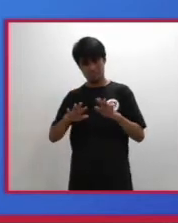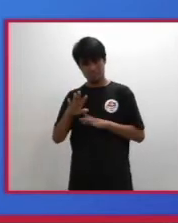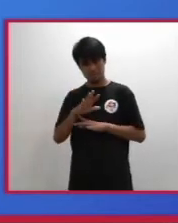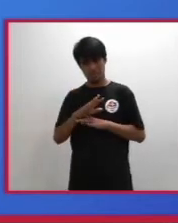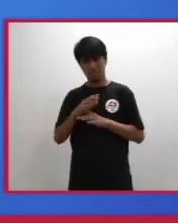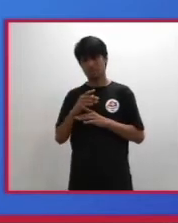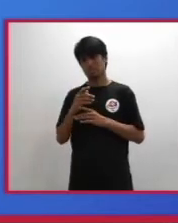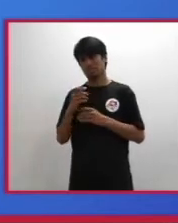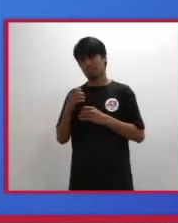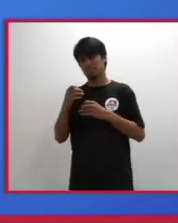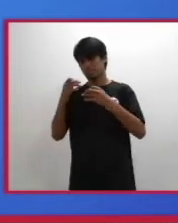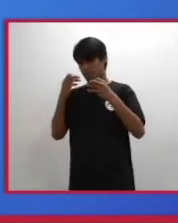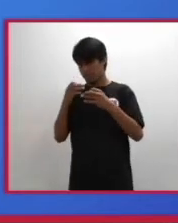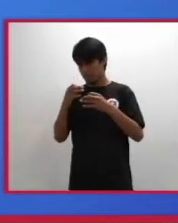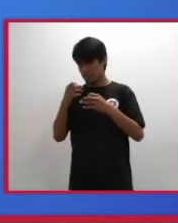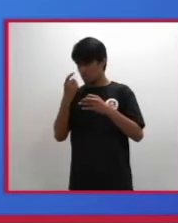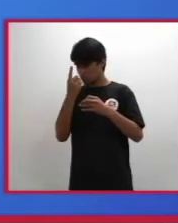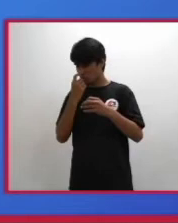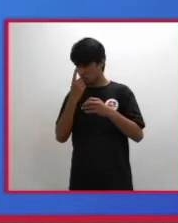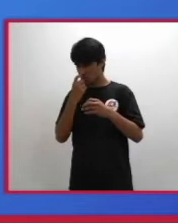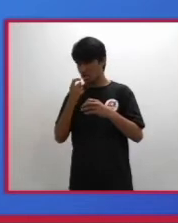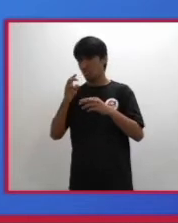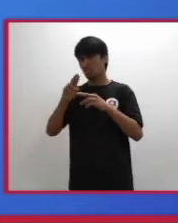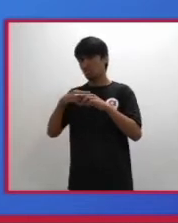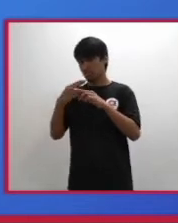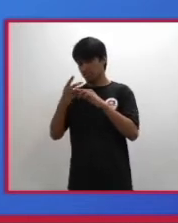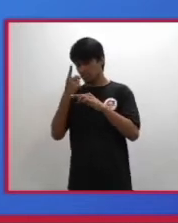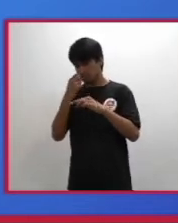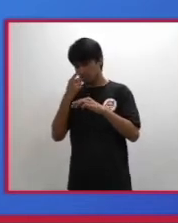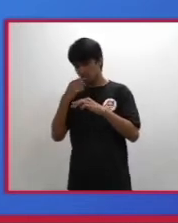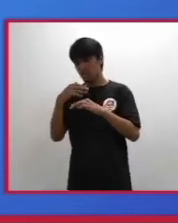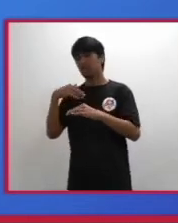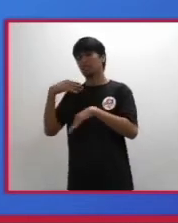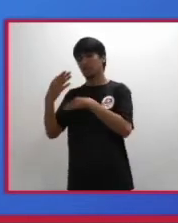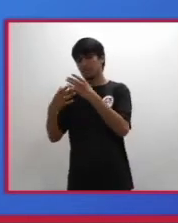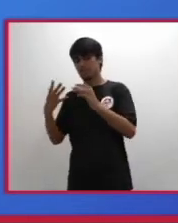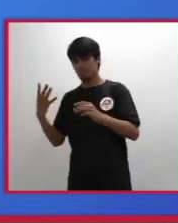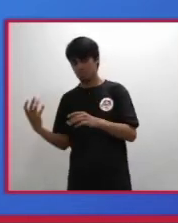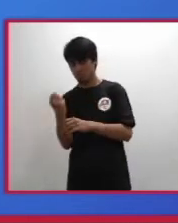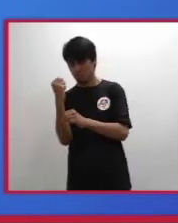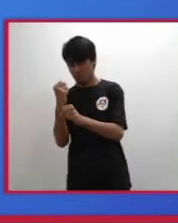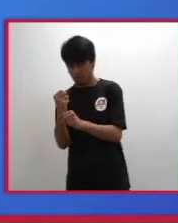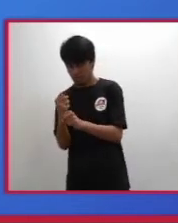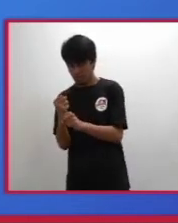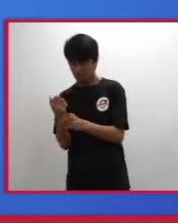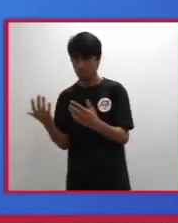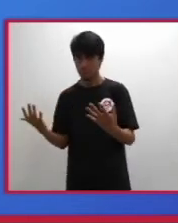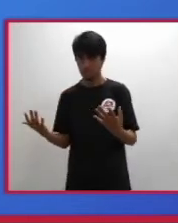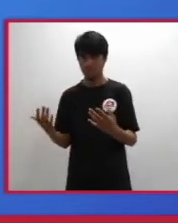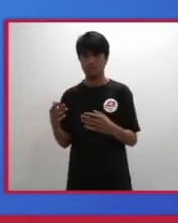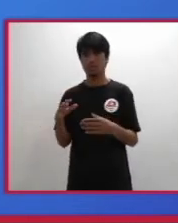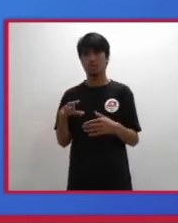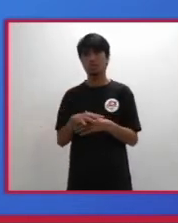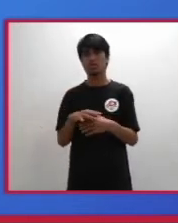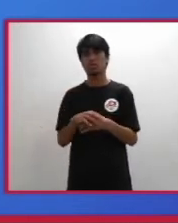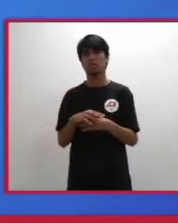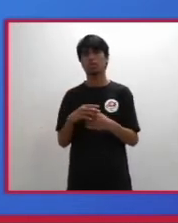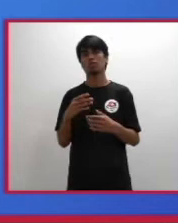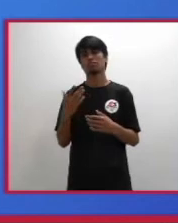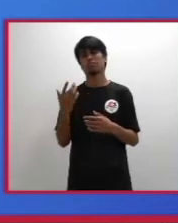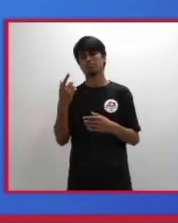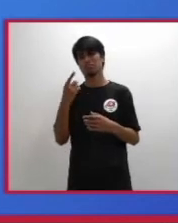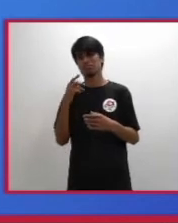Toda situación de accidente nos tiene que hacer llegar a una pausa